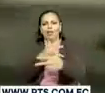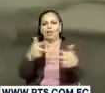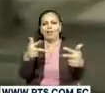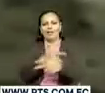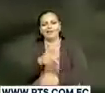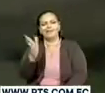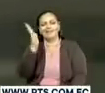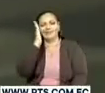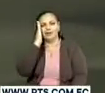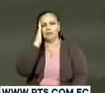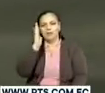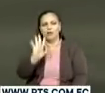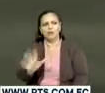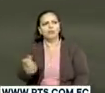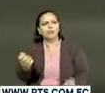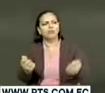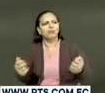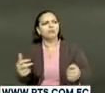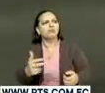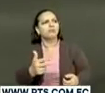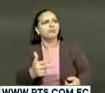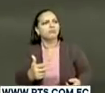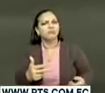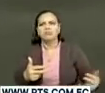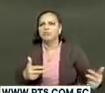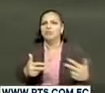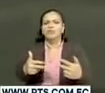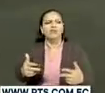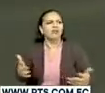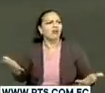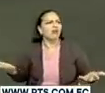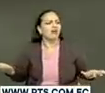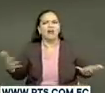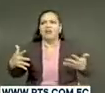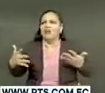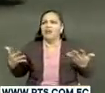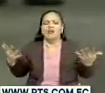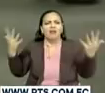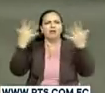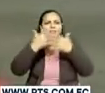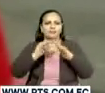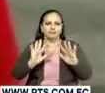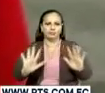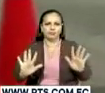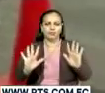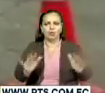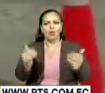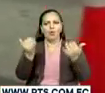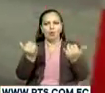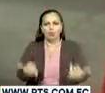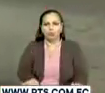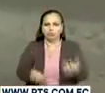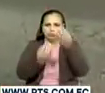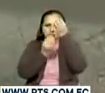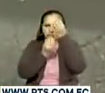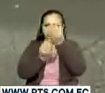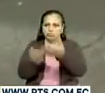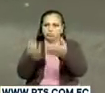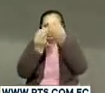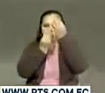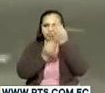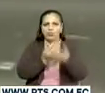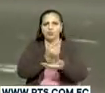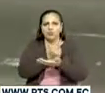ya se vayan acostumbrando a este cambio. Este cambio va por mejorar la movilidad en este sector, ya que